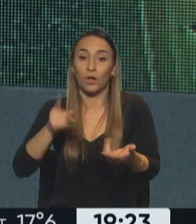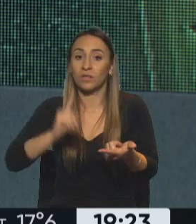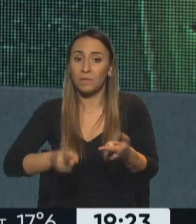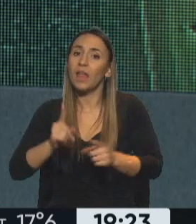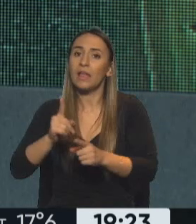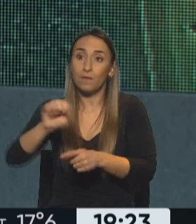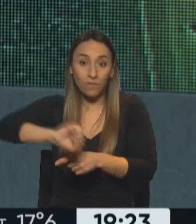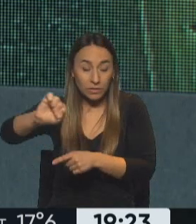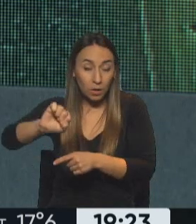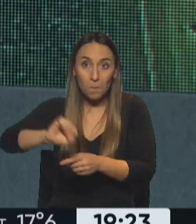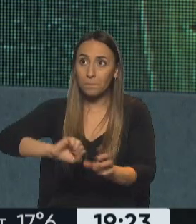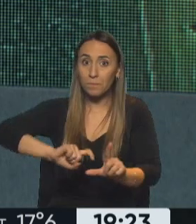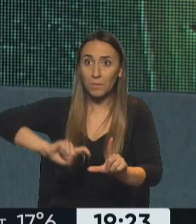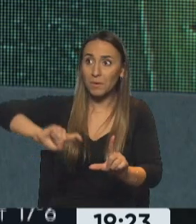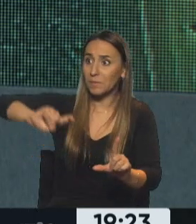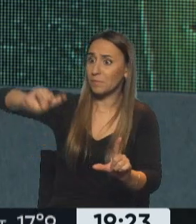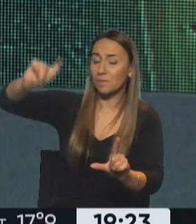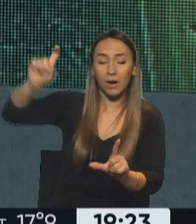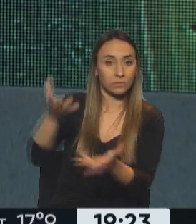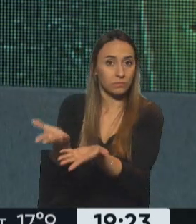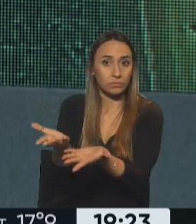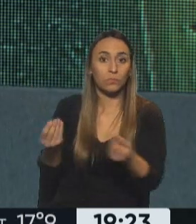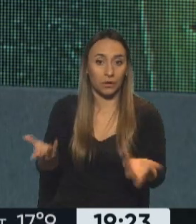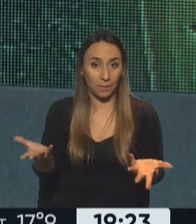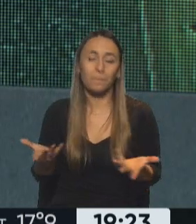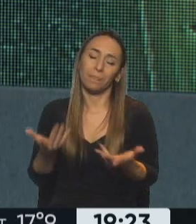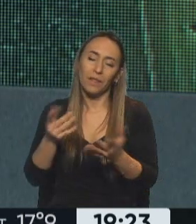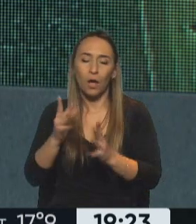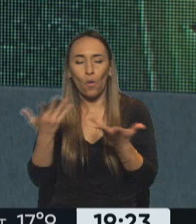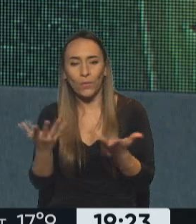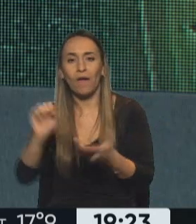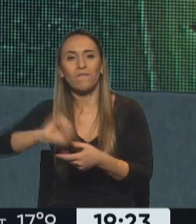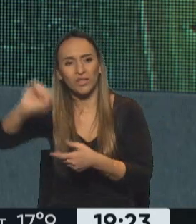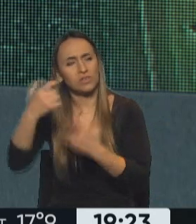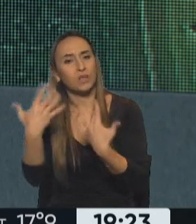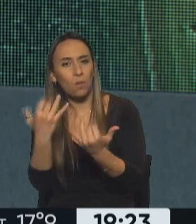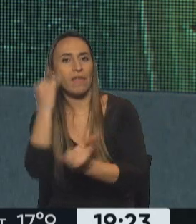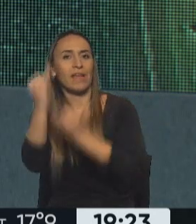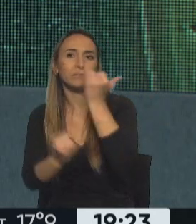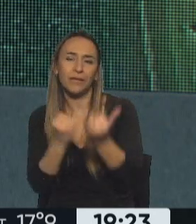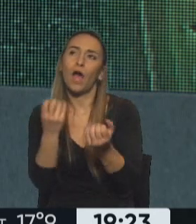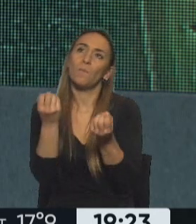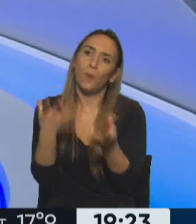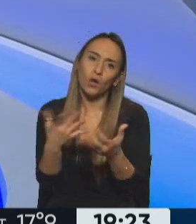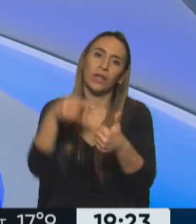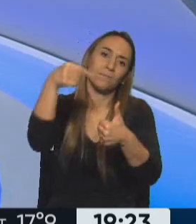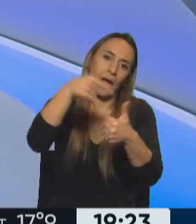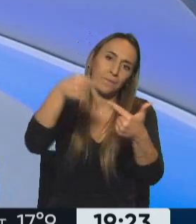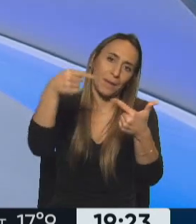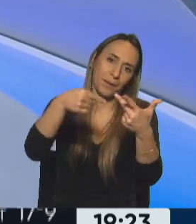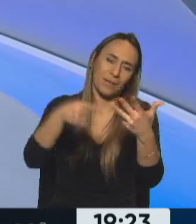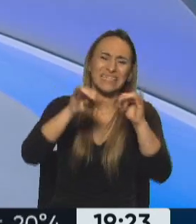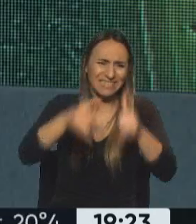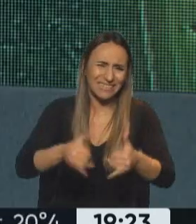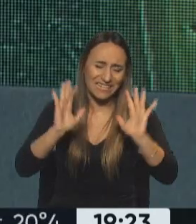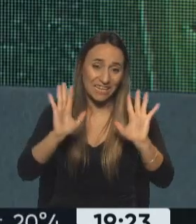inexplicable. O sea, hay parte de inflación que se puede explicar por algunos factores externos o internos y hay un gran porcentaje de